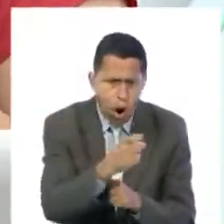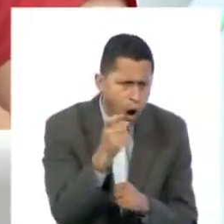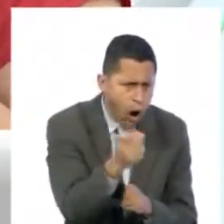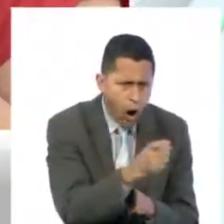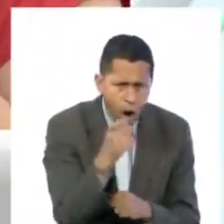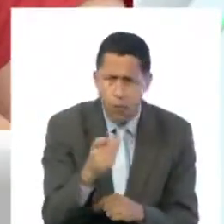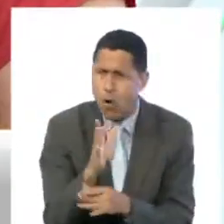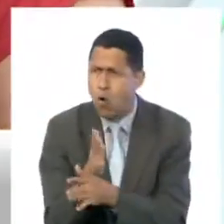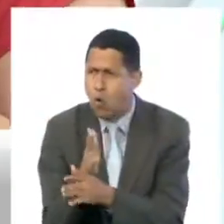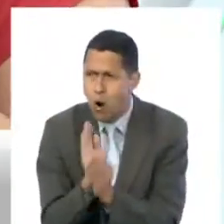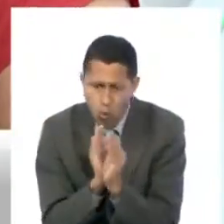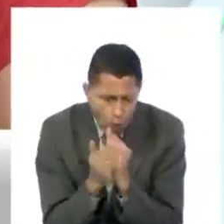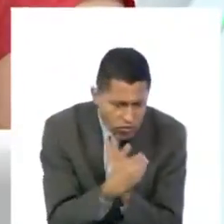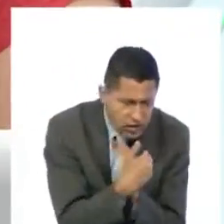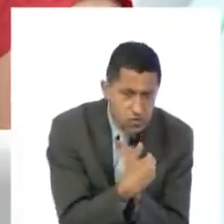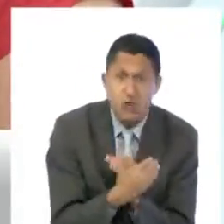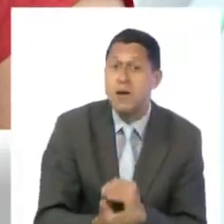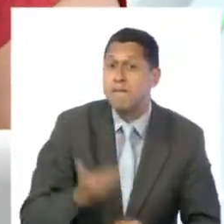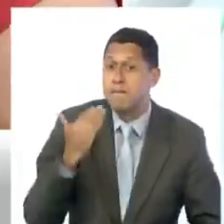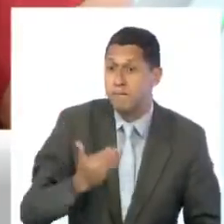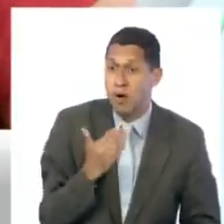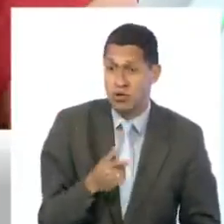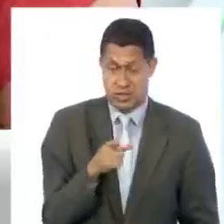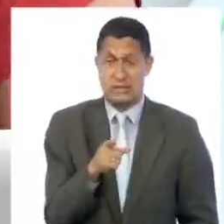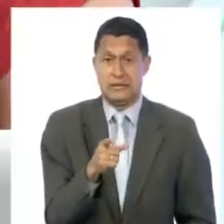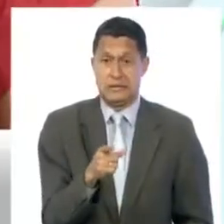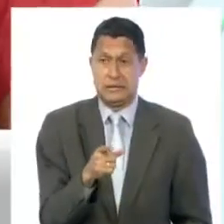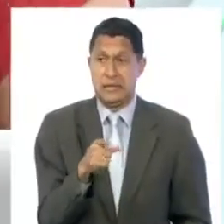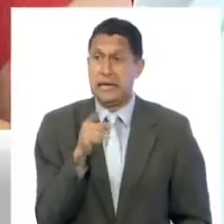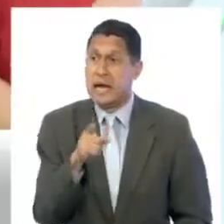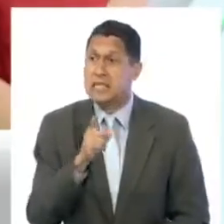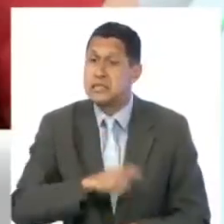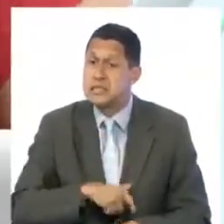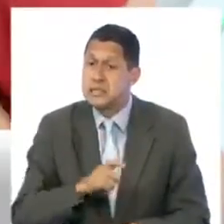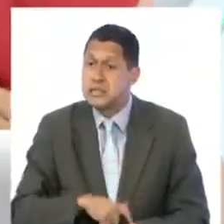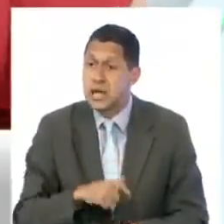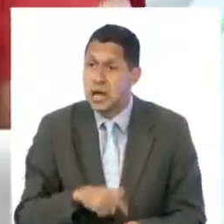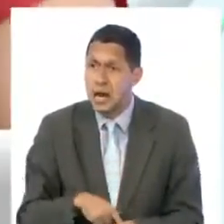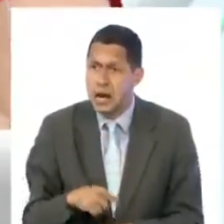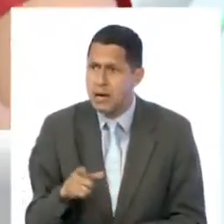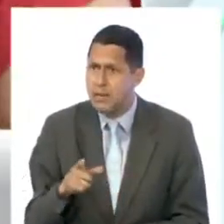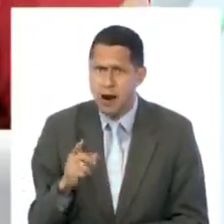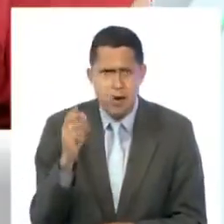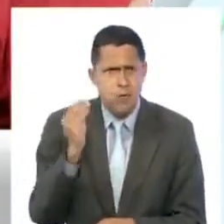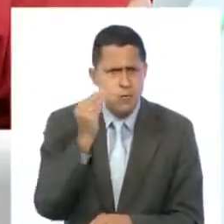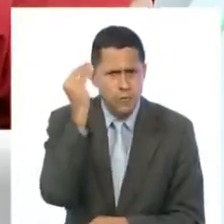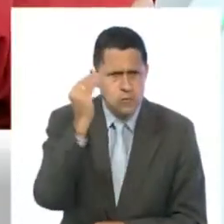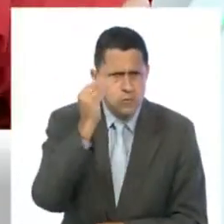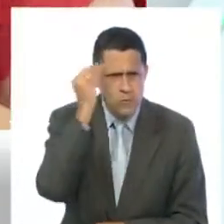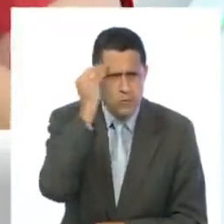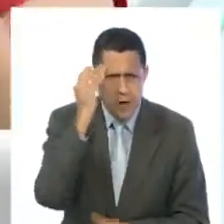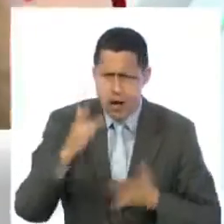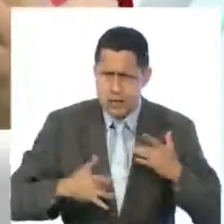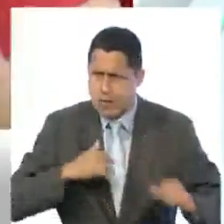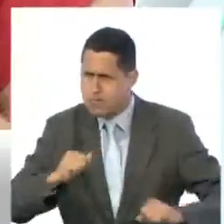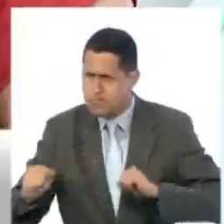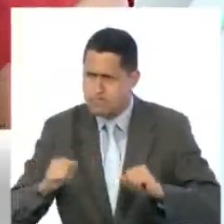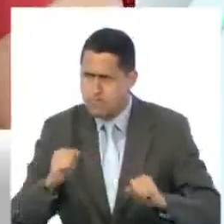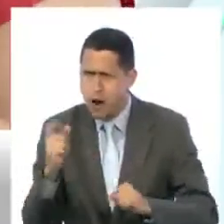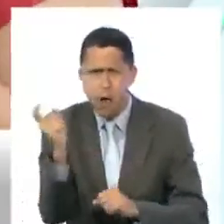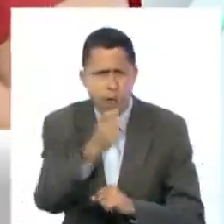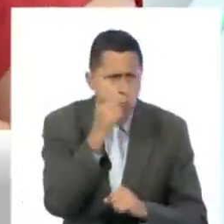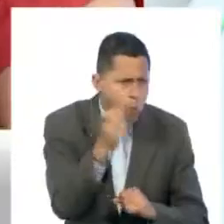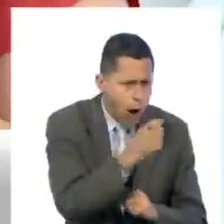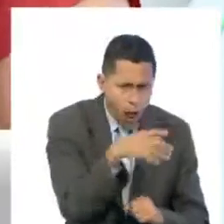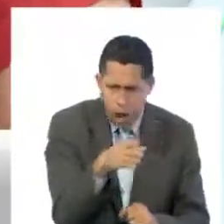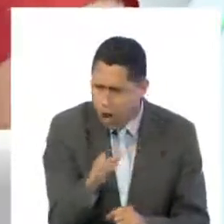influyen. Les cuesta ir a cepillarse, les cuesta el aseo personal, le cuesta hacer ciertas actividades que